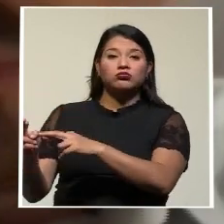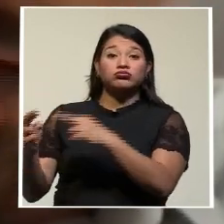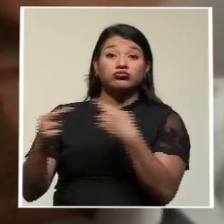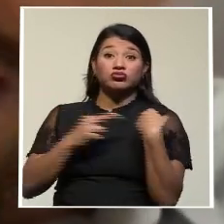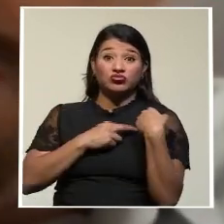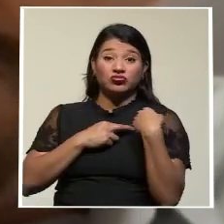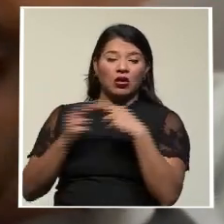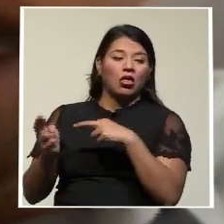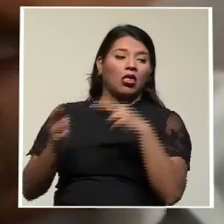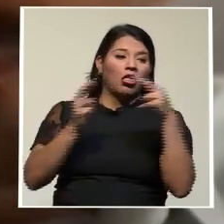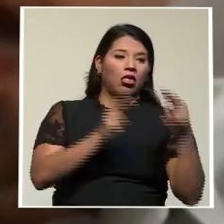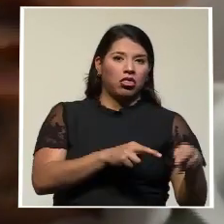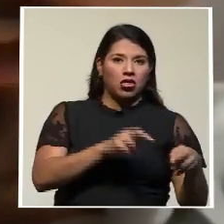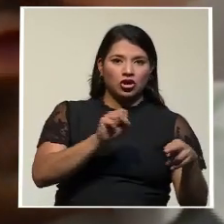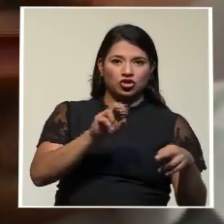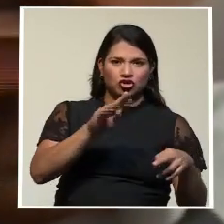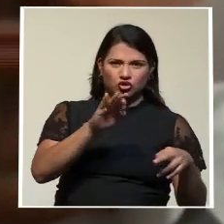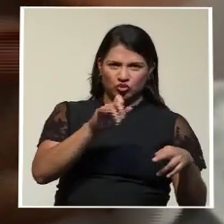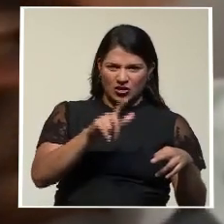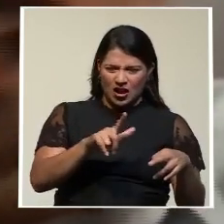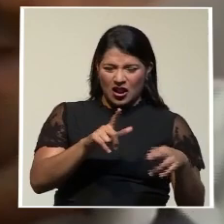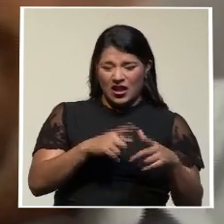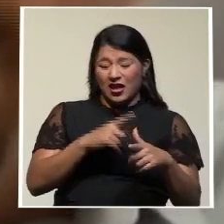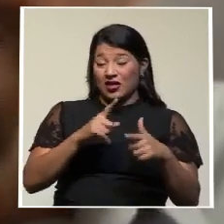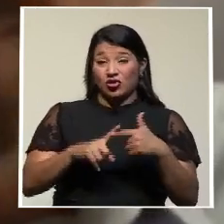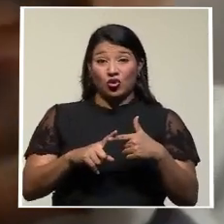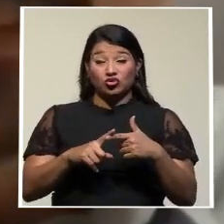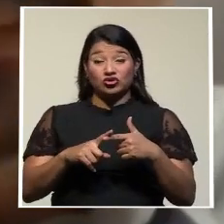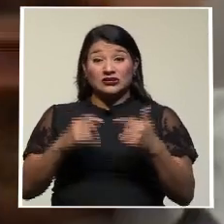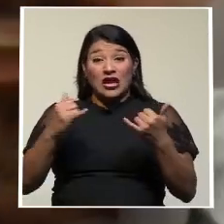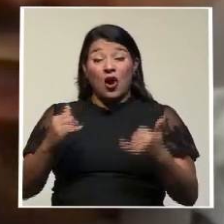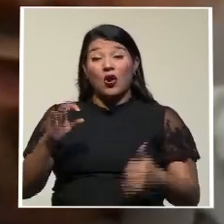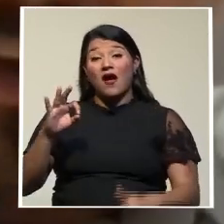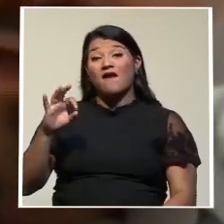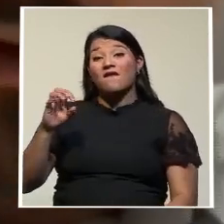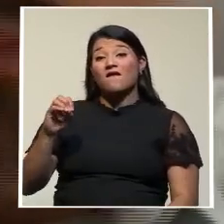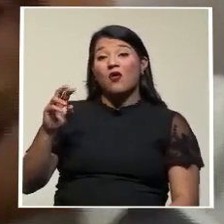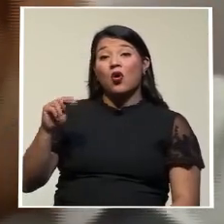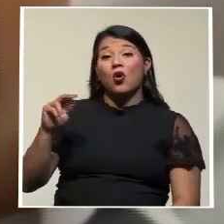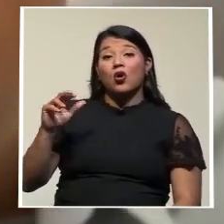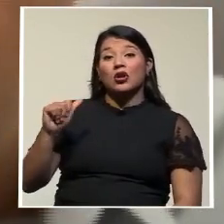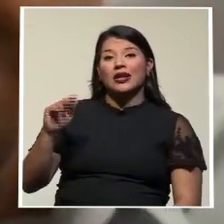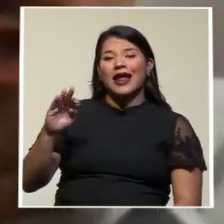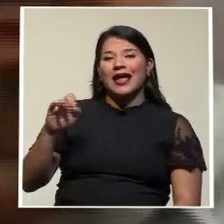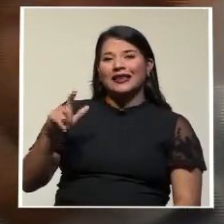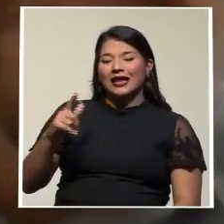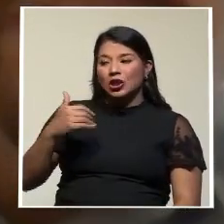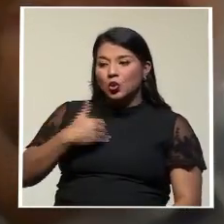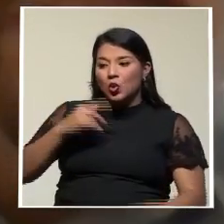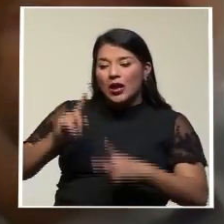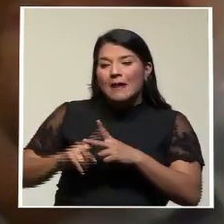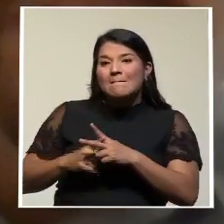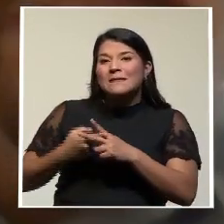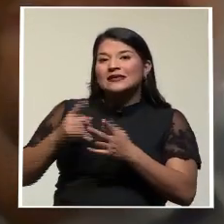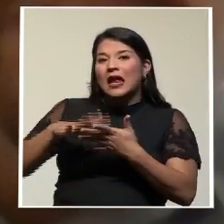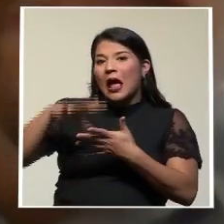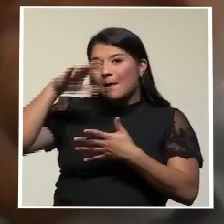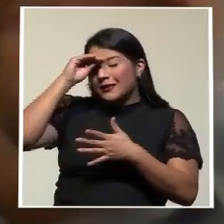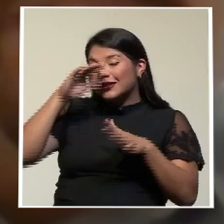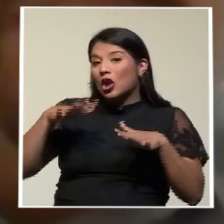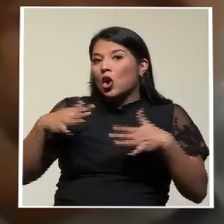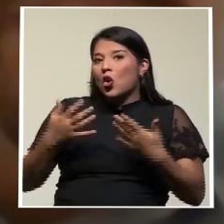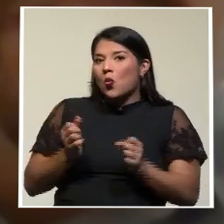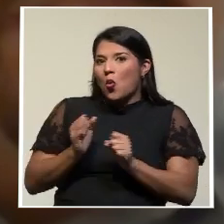crearon una nueva burocracia donde Fonatel tuvo que empezar a aprender cómo se hacía algo que nunca había hecho, porque su